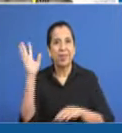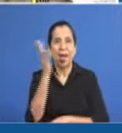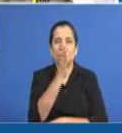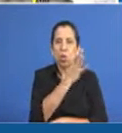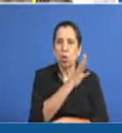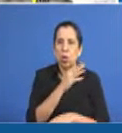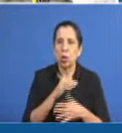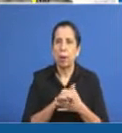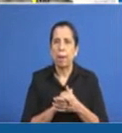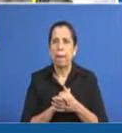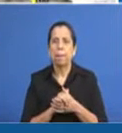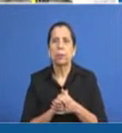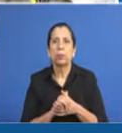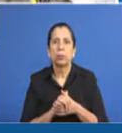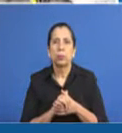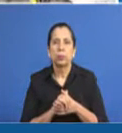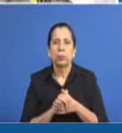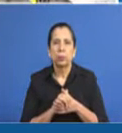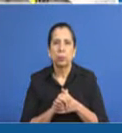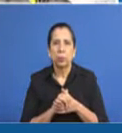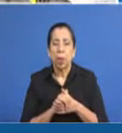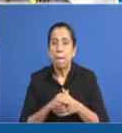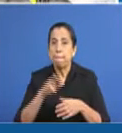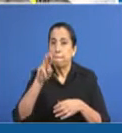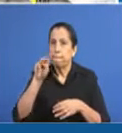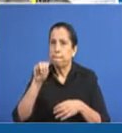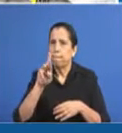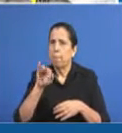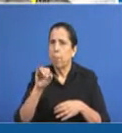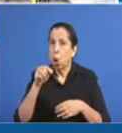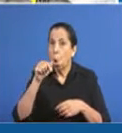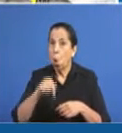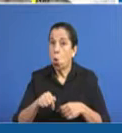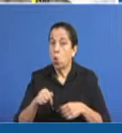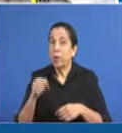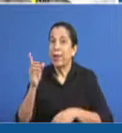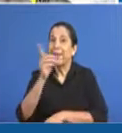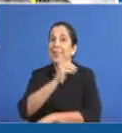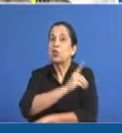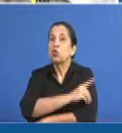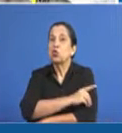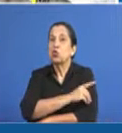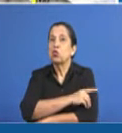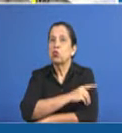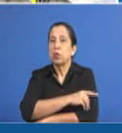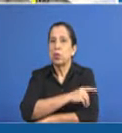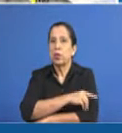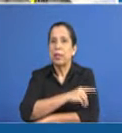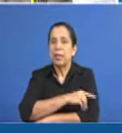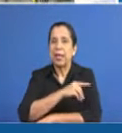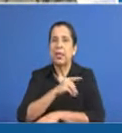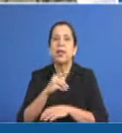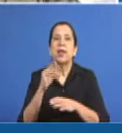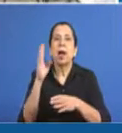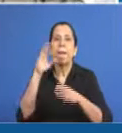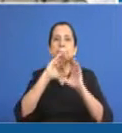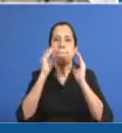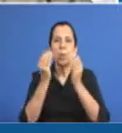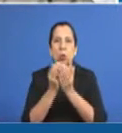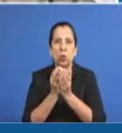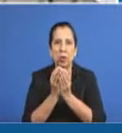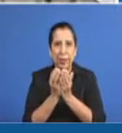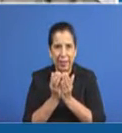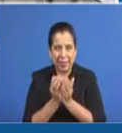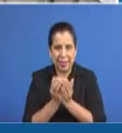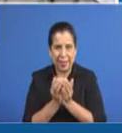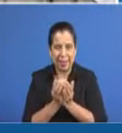Buenos días, bien, gracias a ustedes. Mario, hoy es el Día Mundial de la Biodiversidad y tú